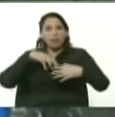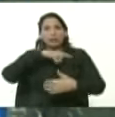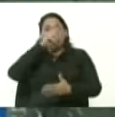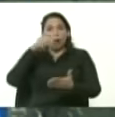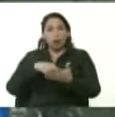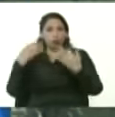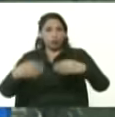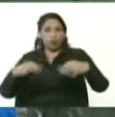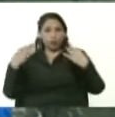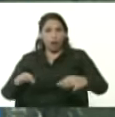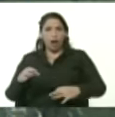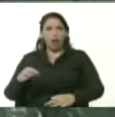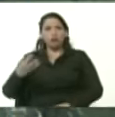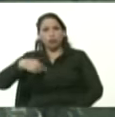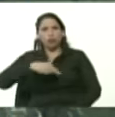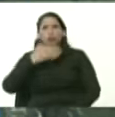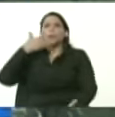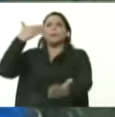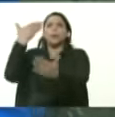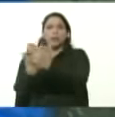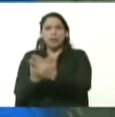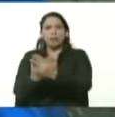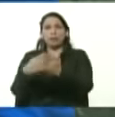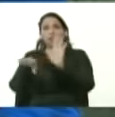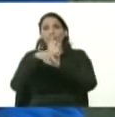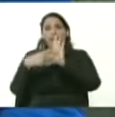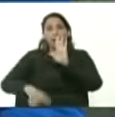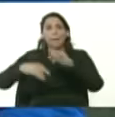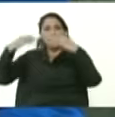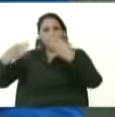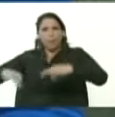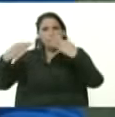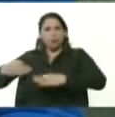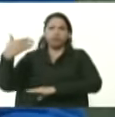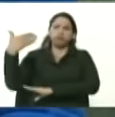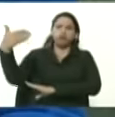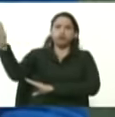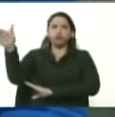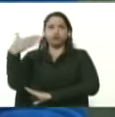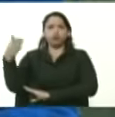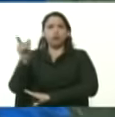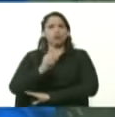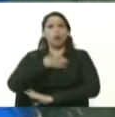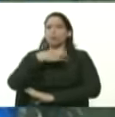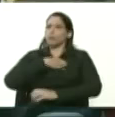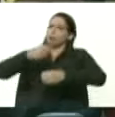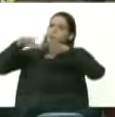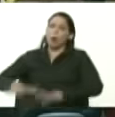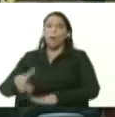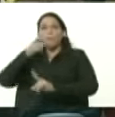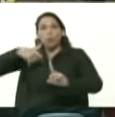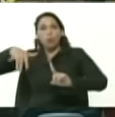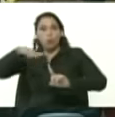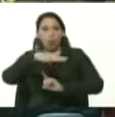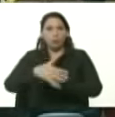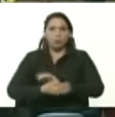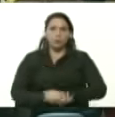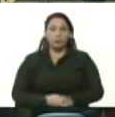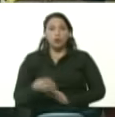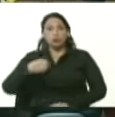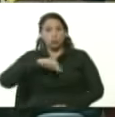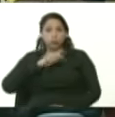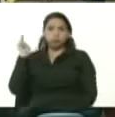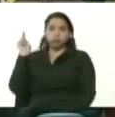Proclamamos entonces los derechos de la naturaleza, una bandera irrenunciable de los pueblos.